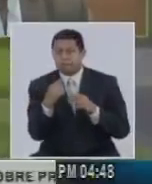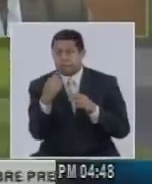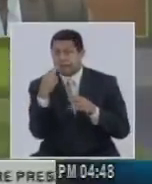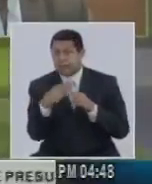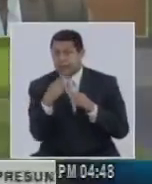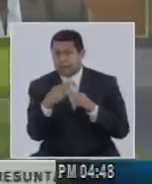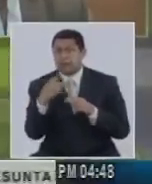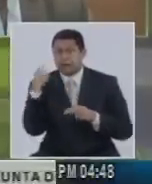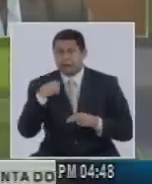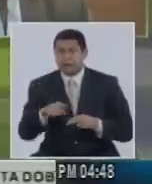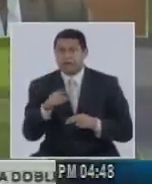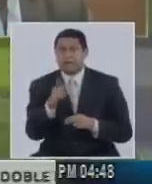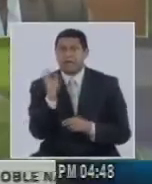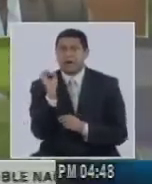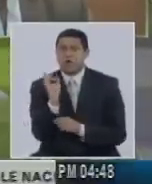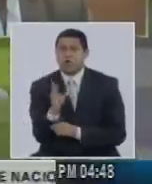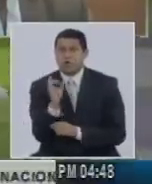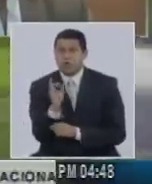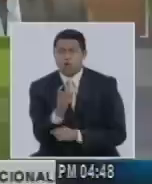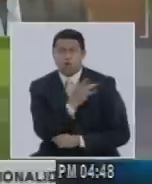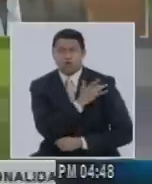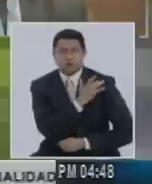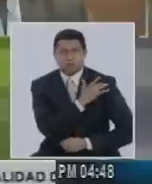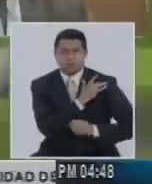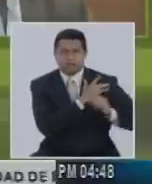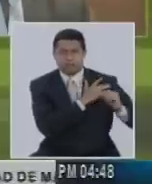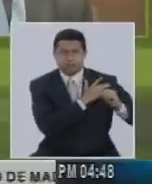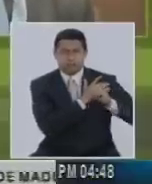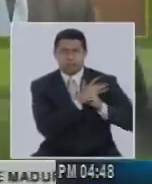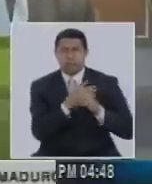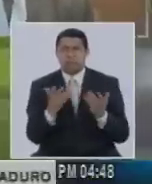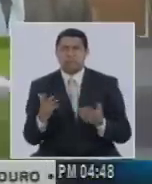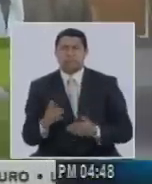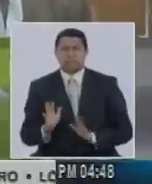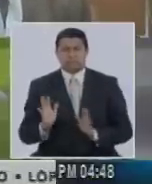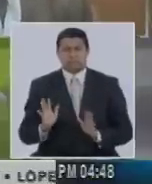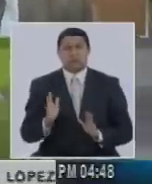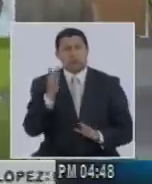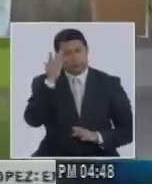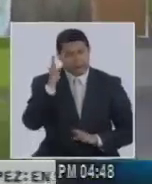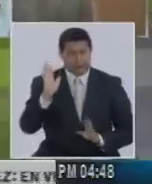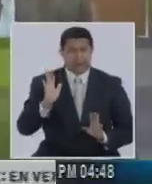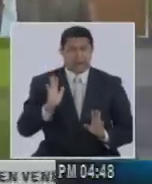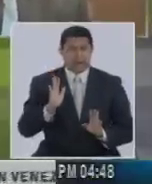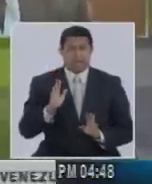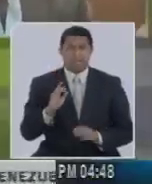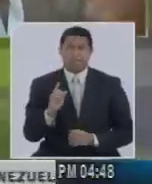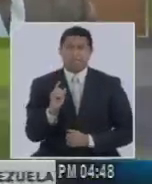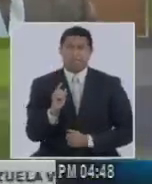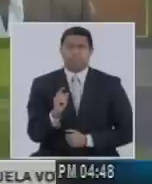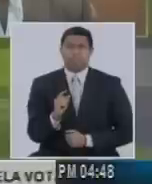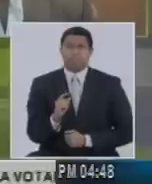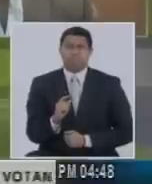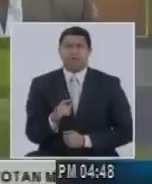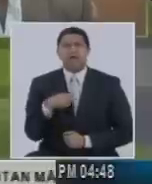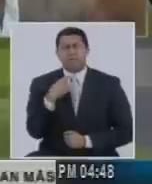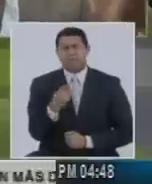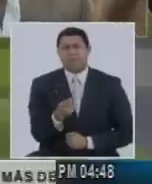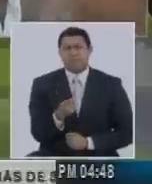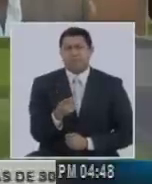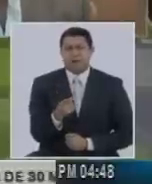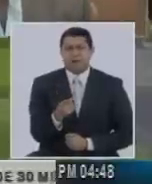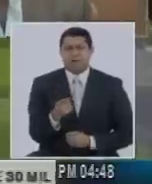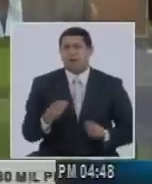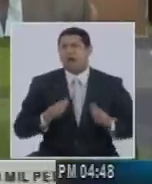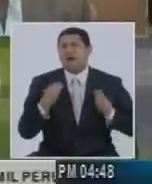en la aparición de estas lesiones del manguito rotador. Bueno, yo creo, realmente que es consecuencia